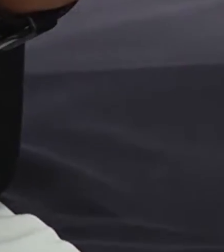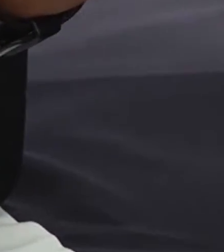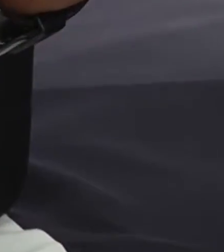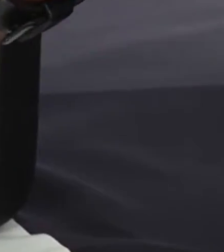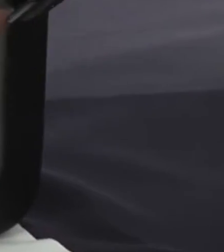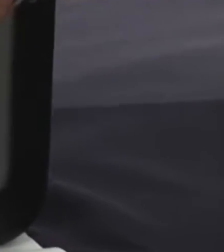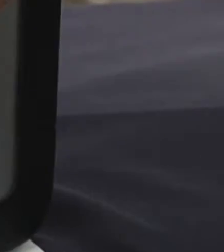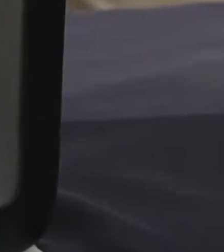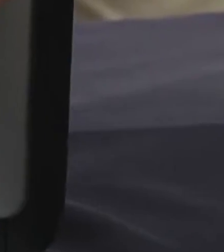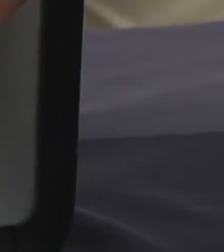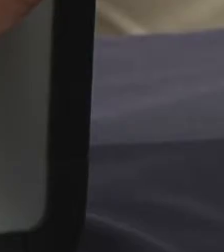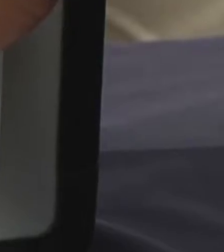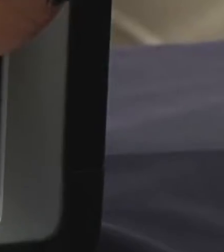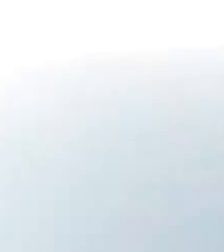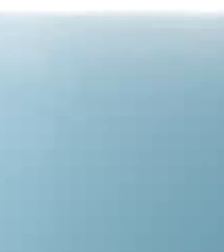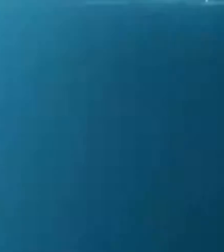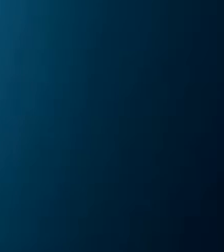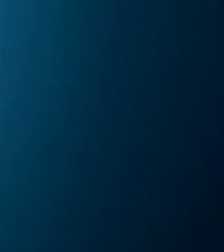Gracias.